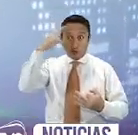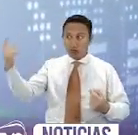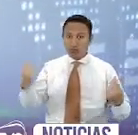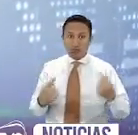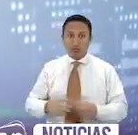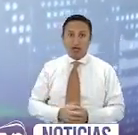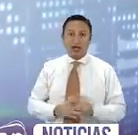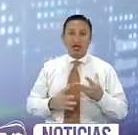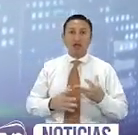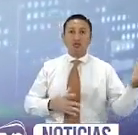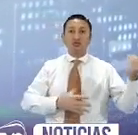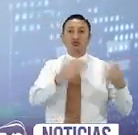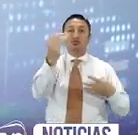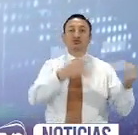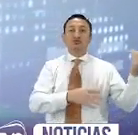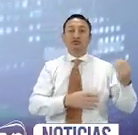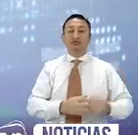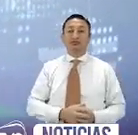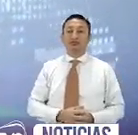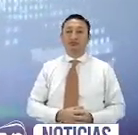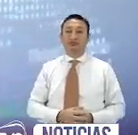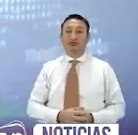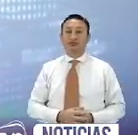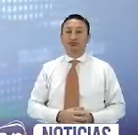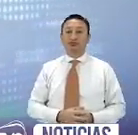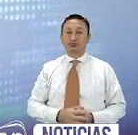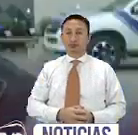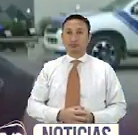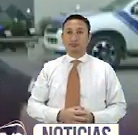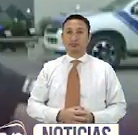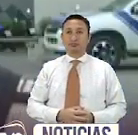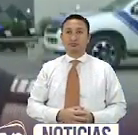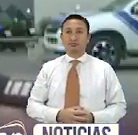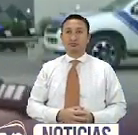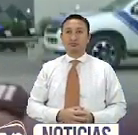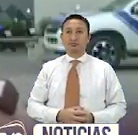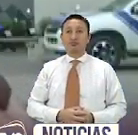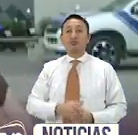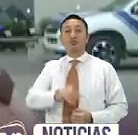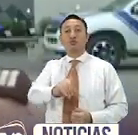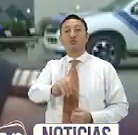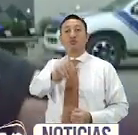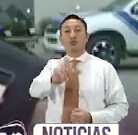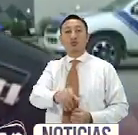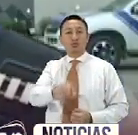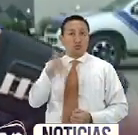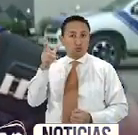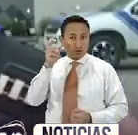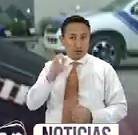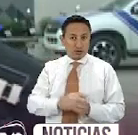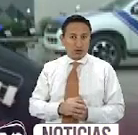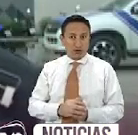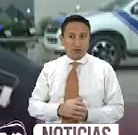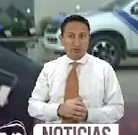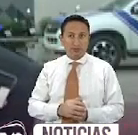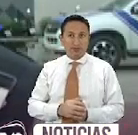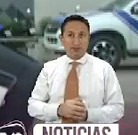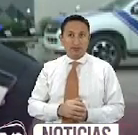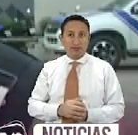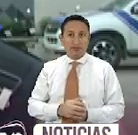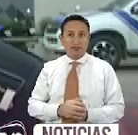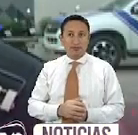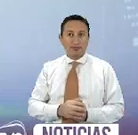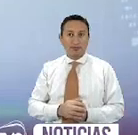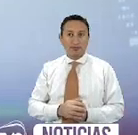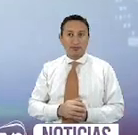patrullas estaban ingresando en el sector. Bueno, uno de ellos había escuchado que el delito